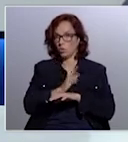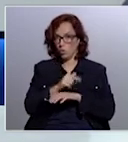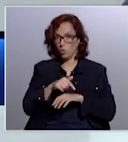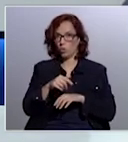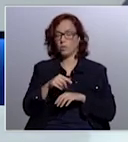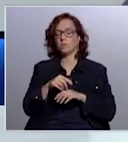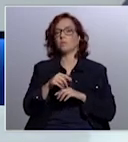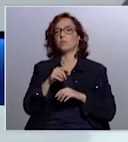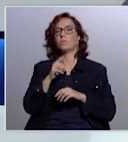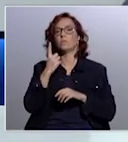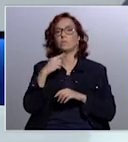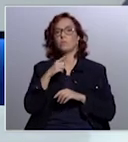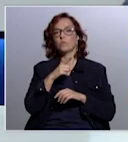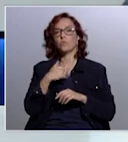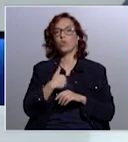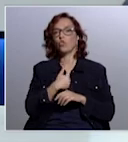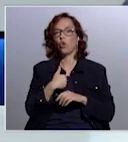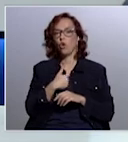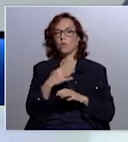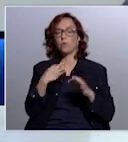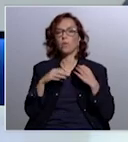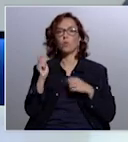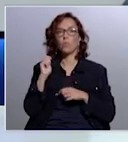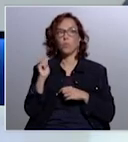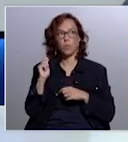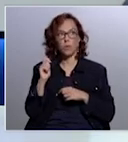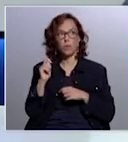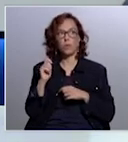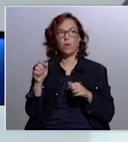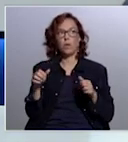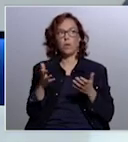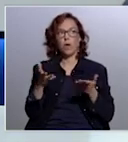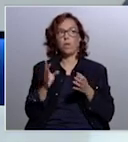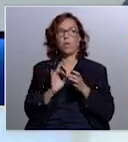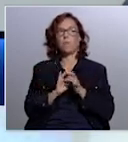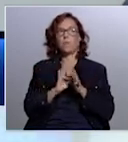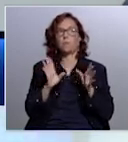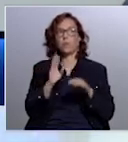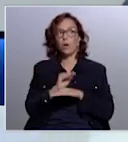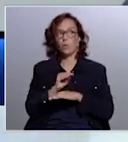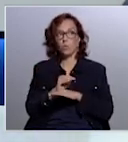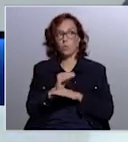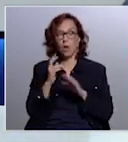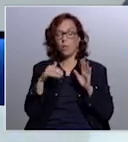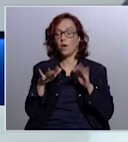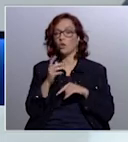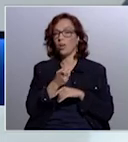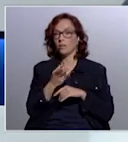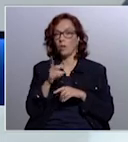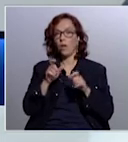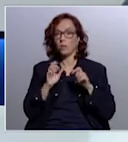pensando cuál era justamente ese rol de otro público que es hacer una democratización de la cultura que la mayor cantidad de gente pueda